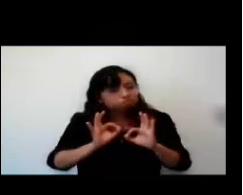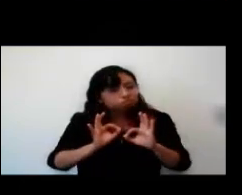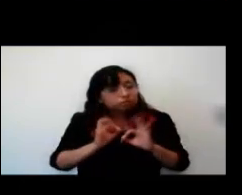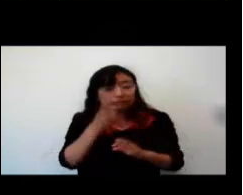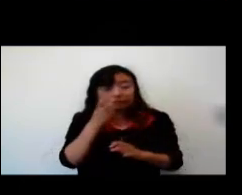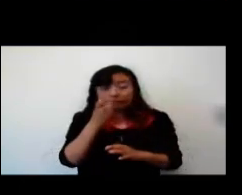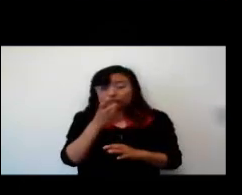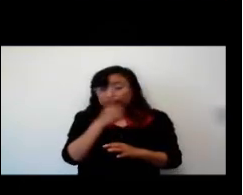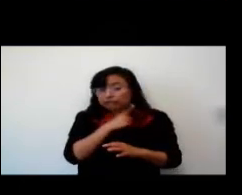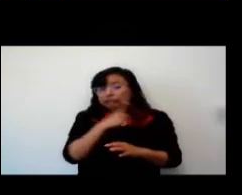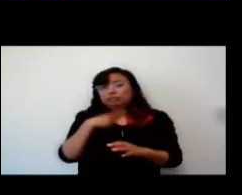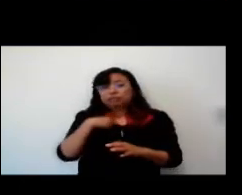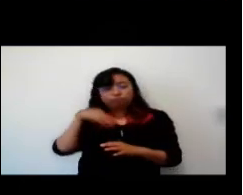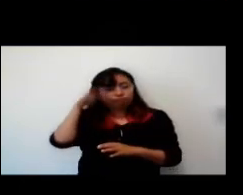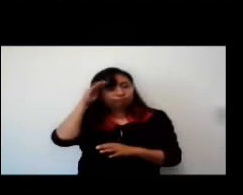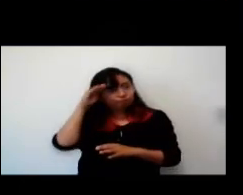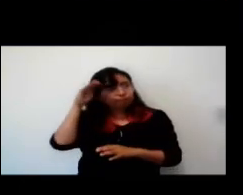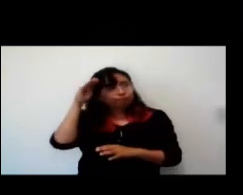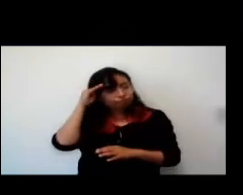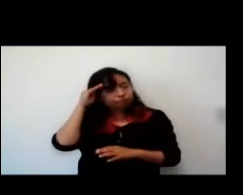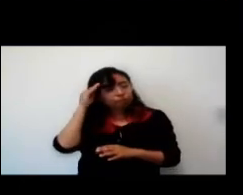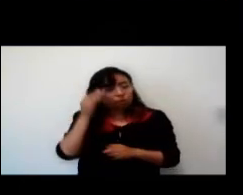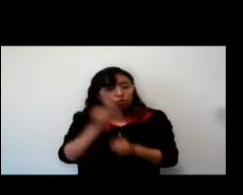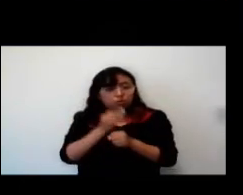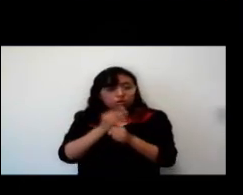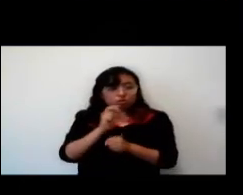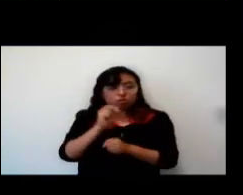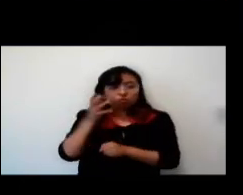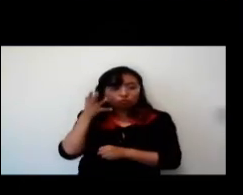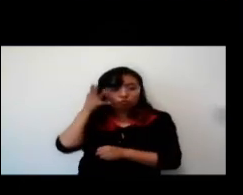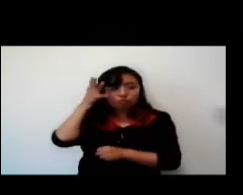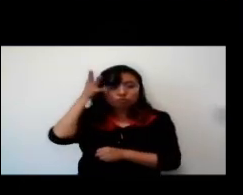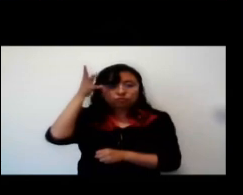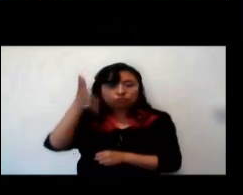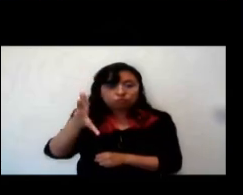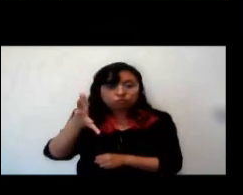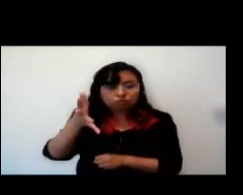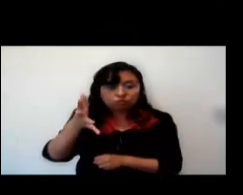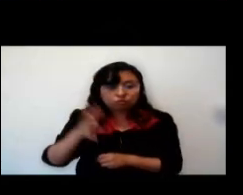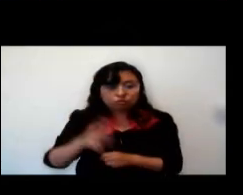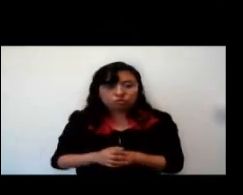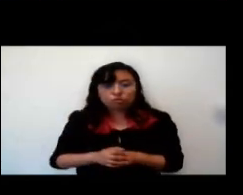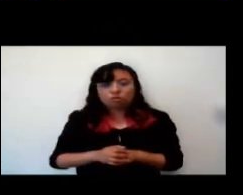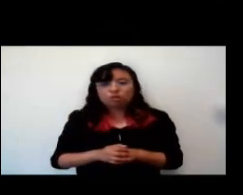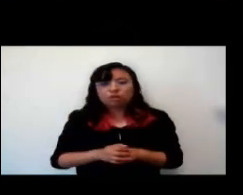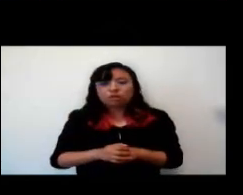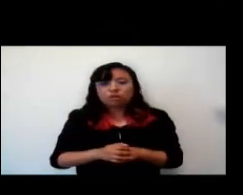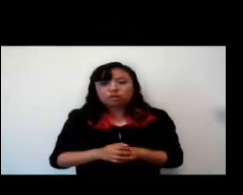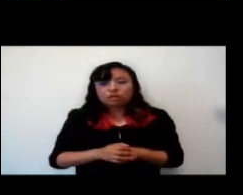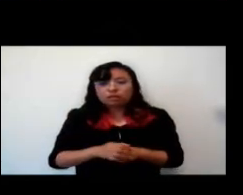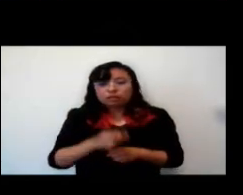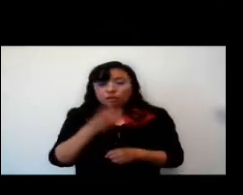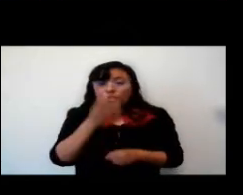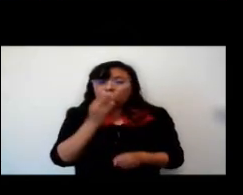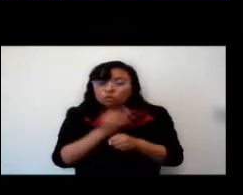tenemos que pensar a corto y a mediano plazo. En este video, lo que estamos